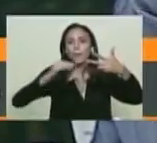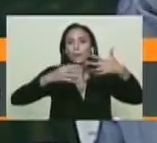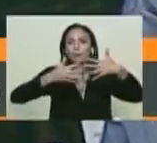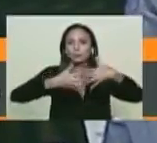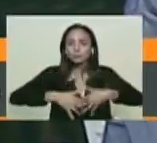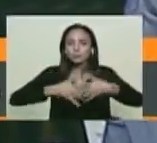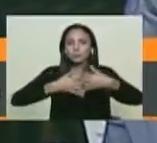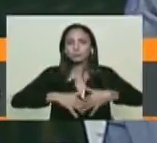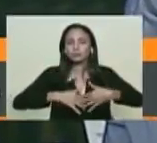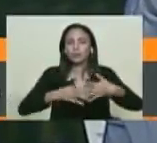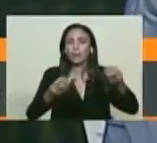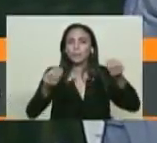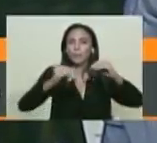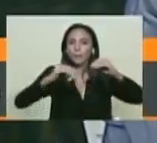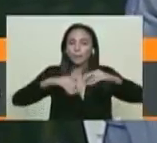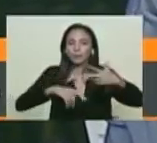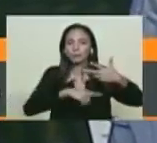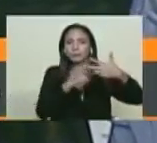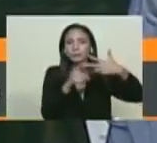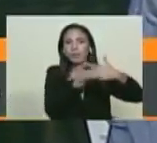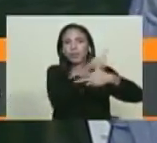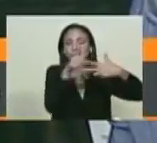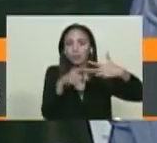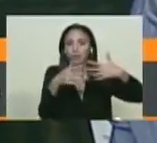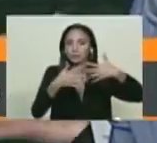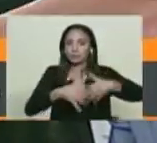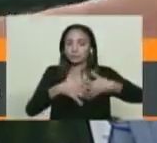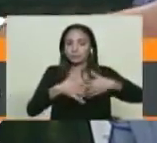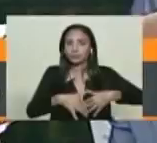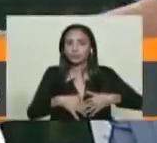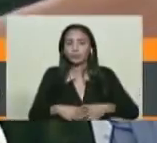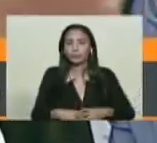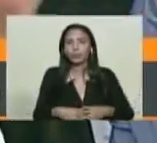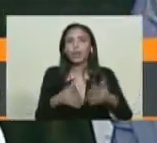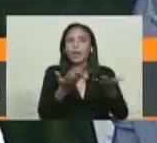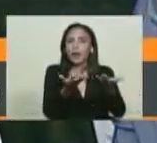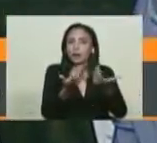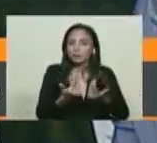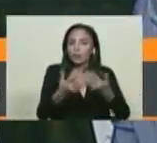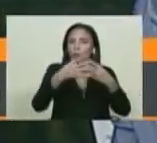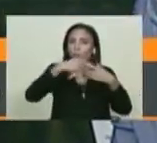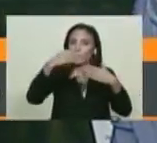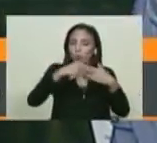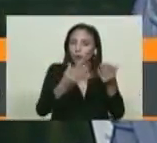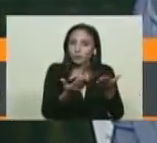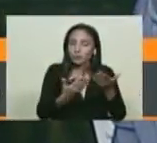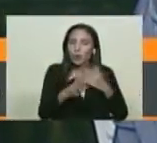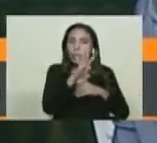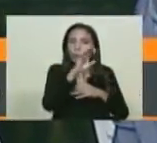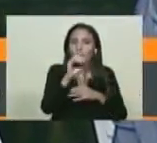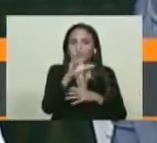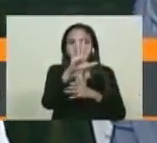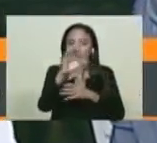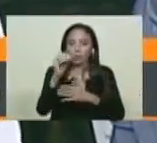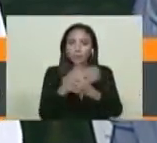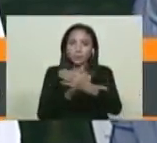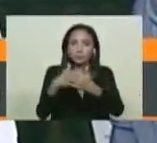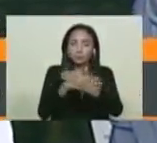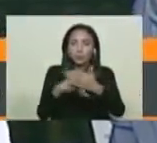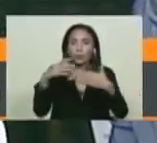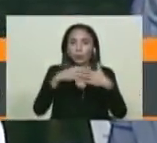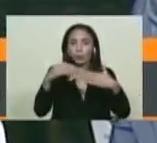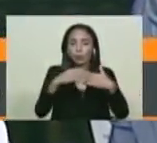Mangore S.A.R.L., que es la empresa que recibía los dólares, los 40 y 50 millones de las dos